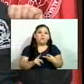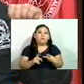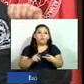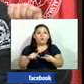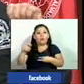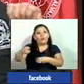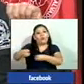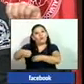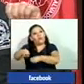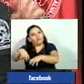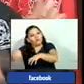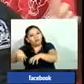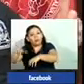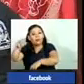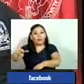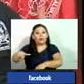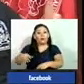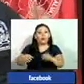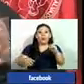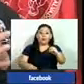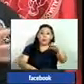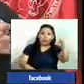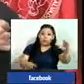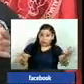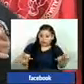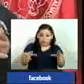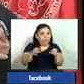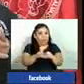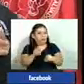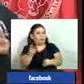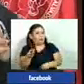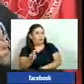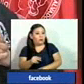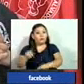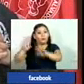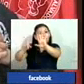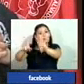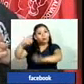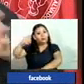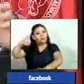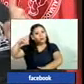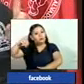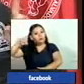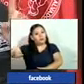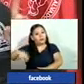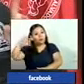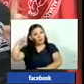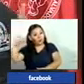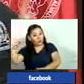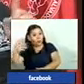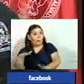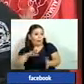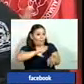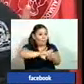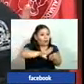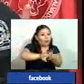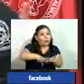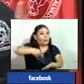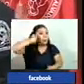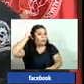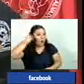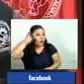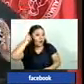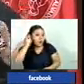Multidisciplinaria de Occidente tienen un déficit que suman entre ambas suman alrededor de 600 mil dólares de pago a profesores es decir deuda